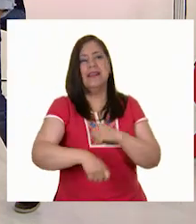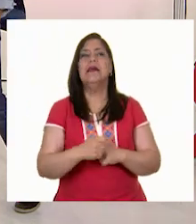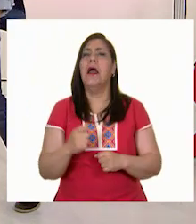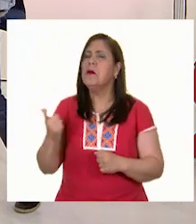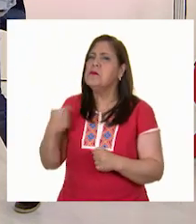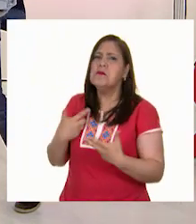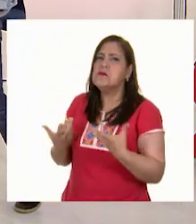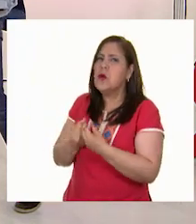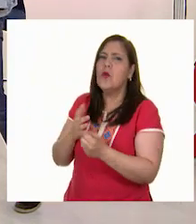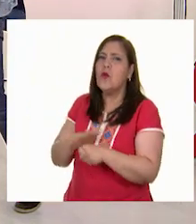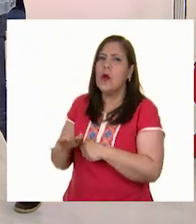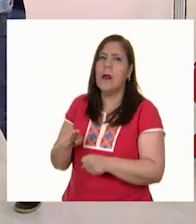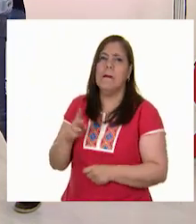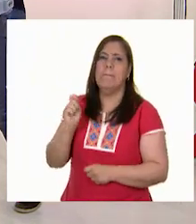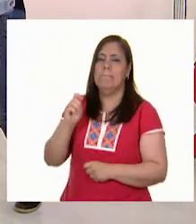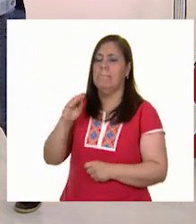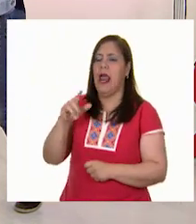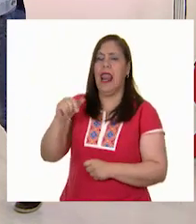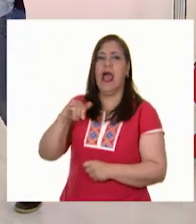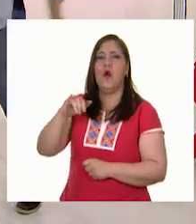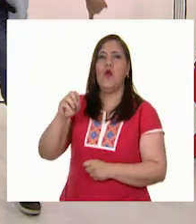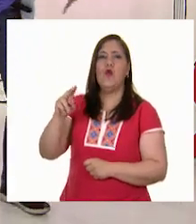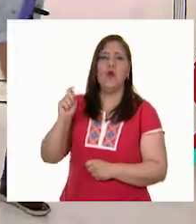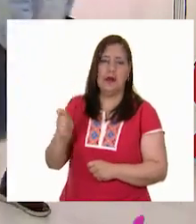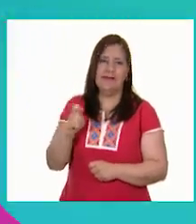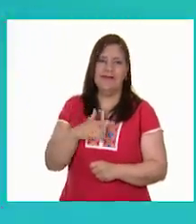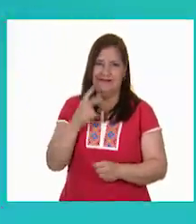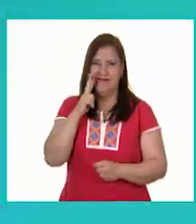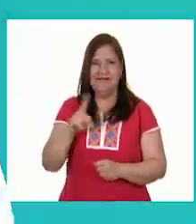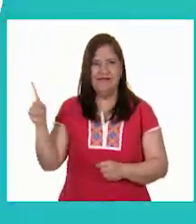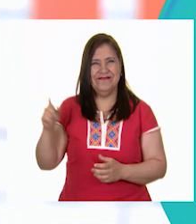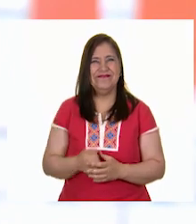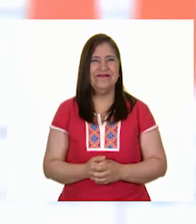a tocar? El balajú. ¿El balajú? El balajú. ¡Vamos!